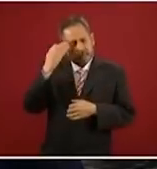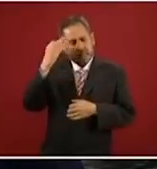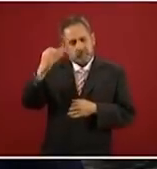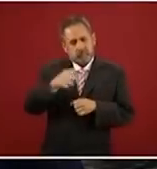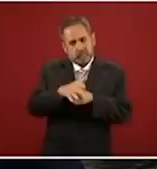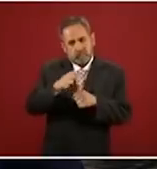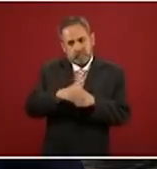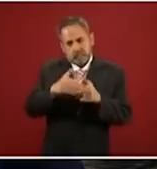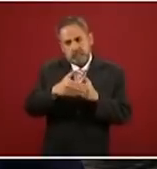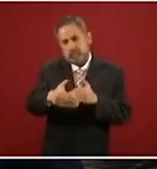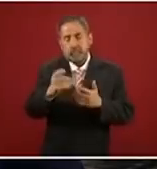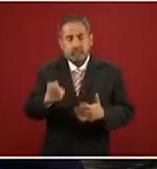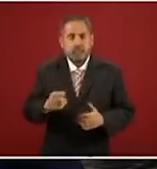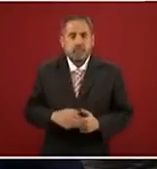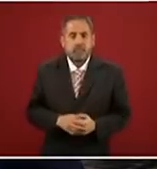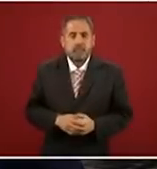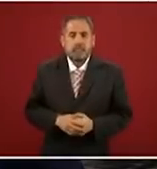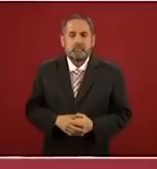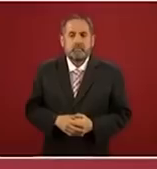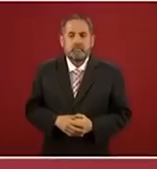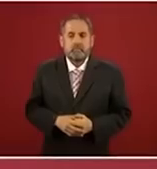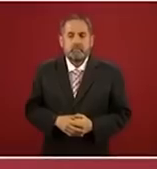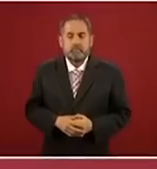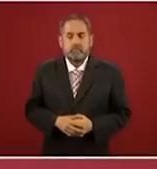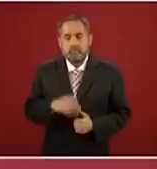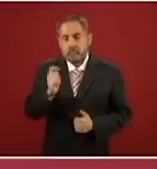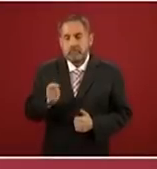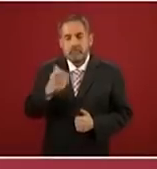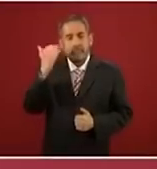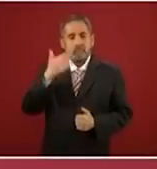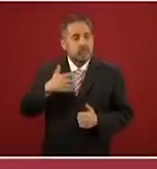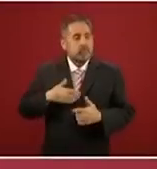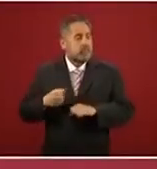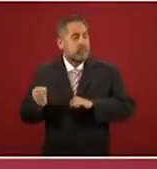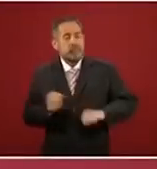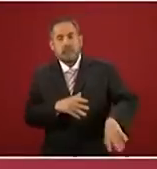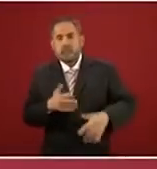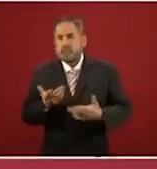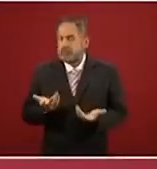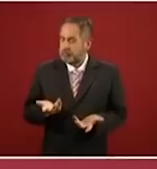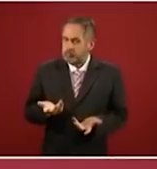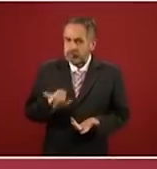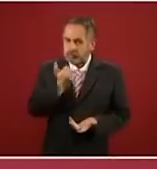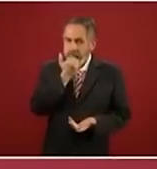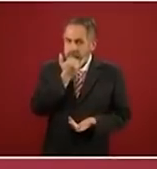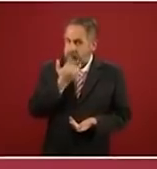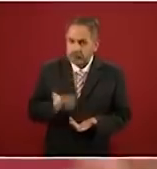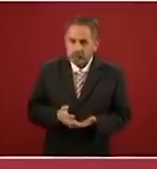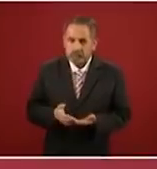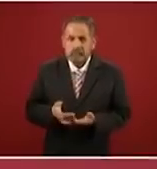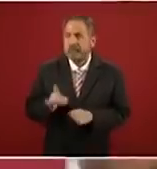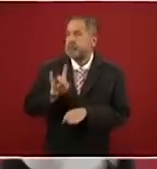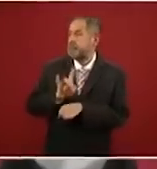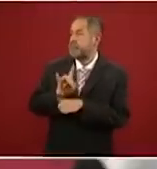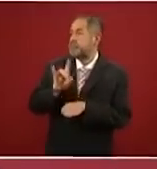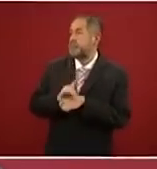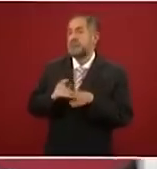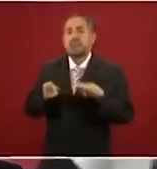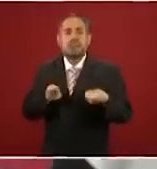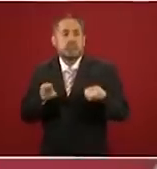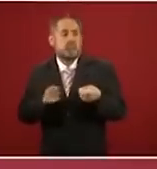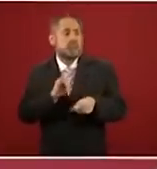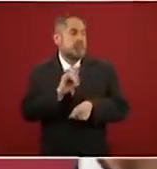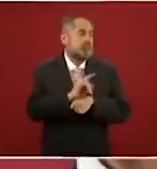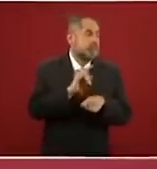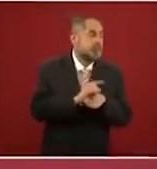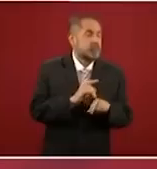es que se abandonó todo se simulaba de que se enfrentaba el